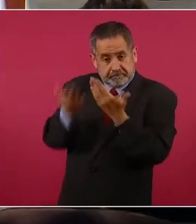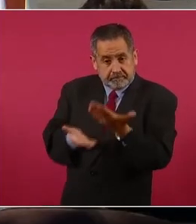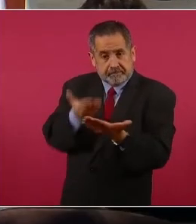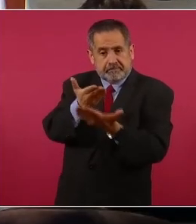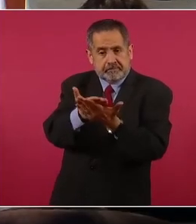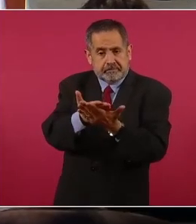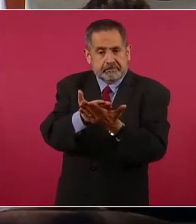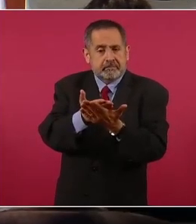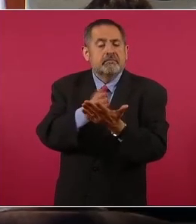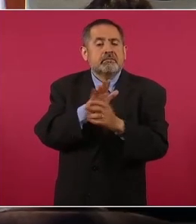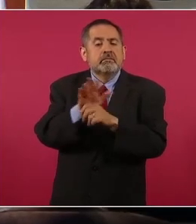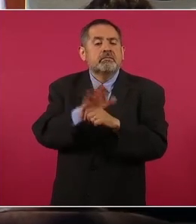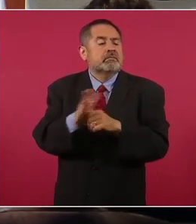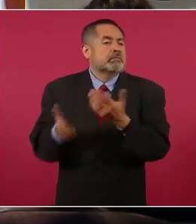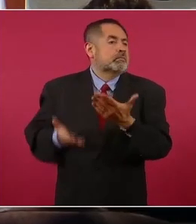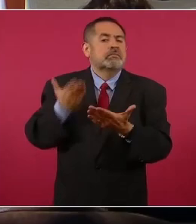ver,